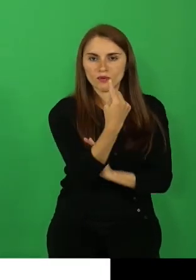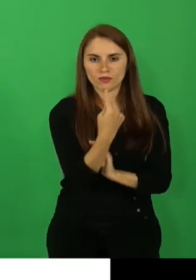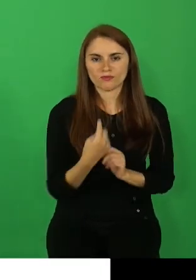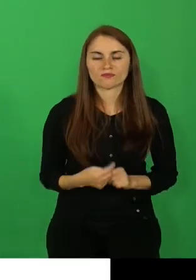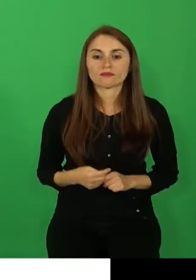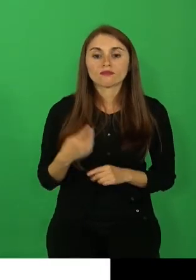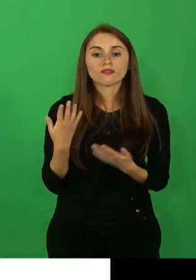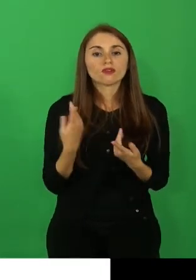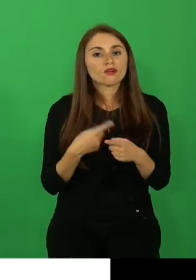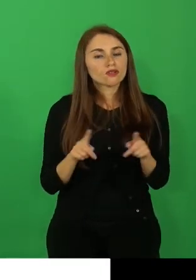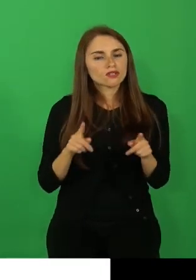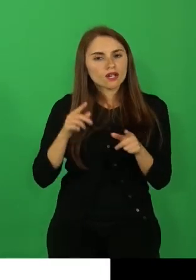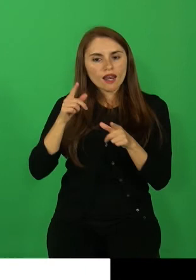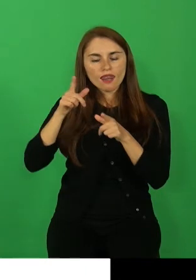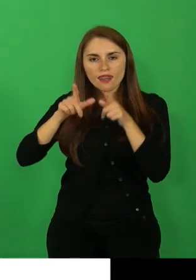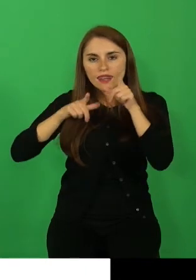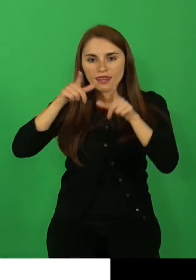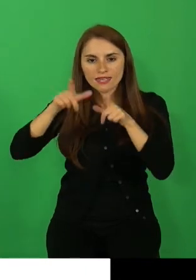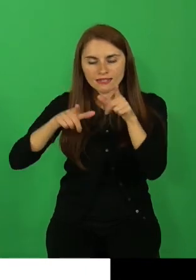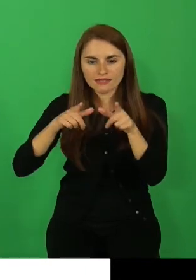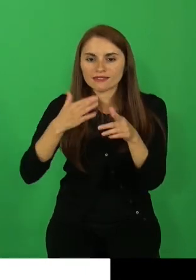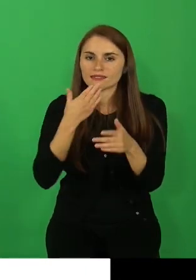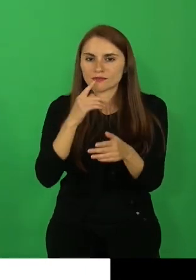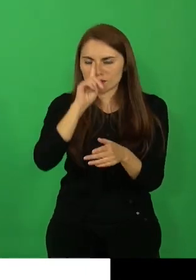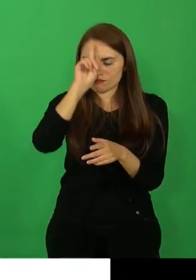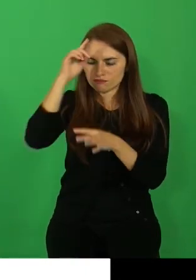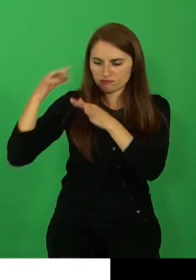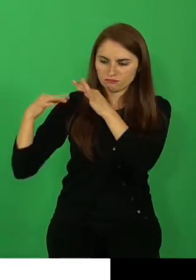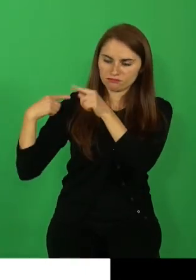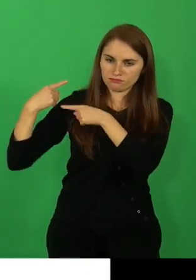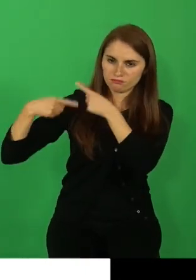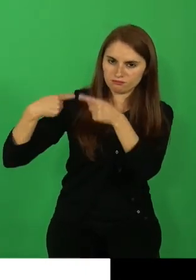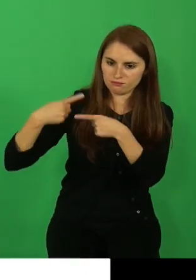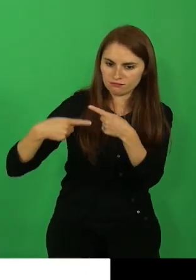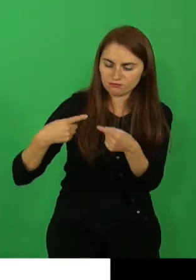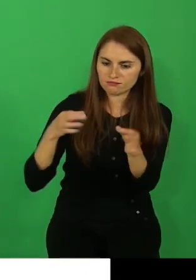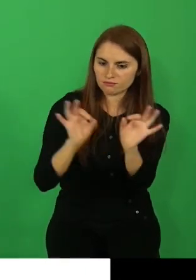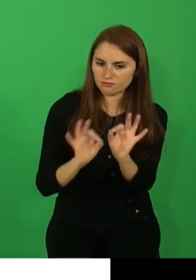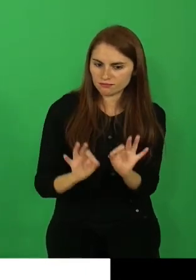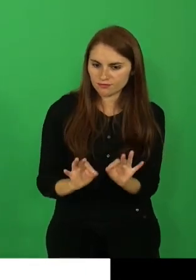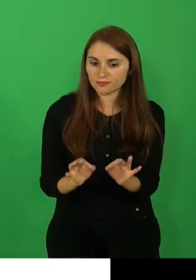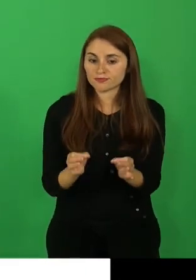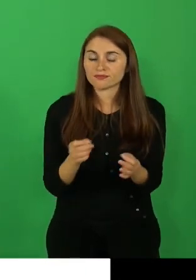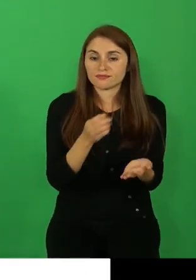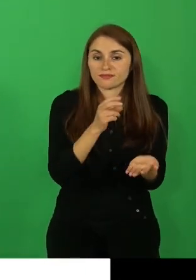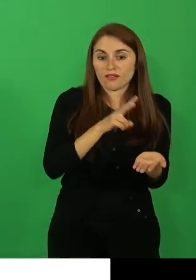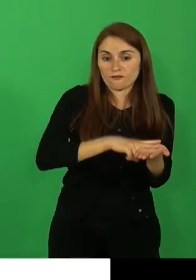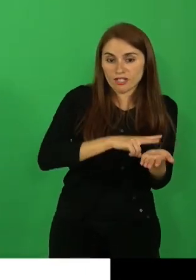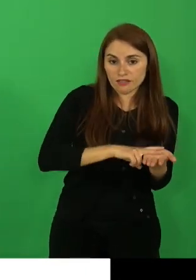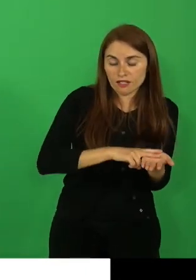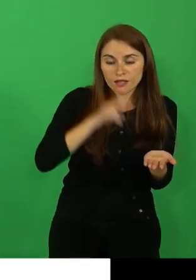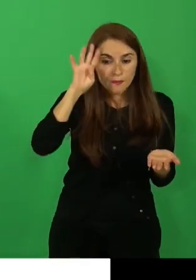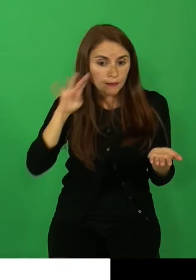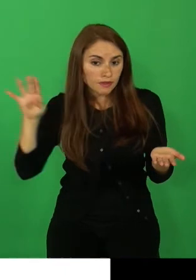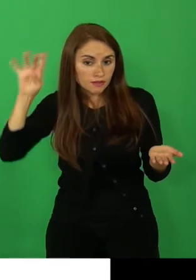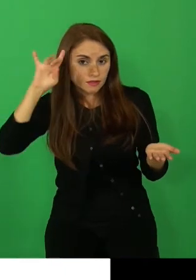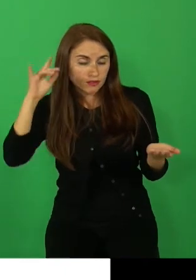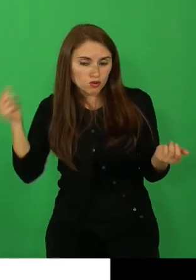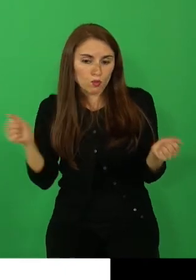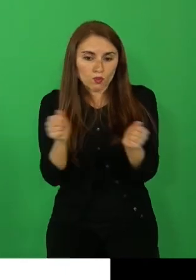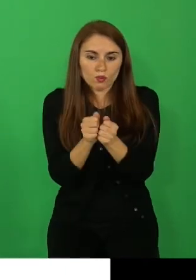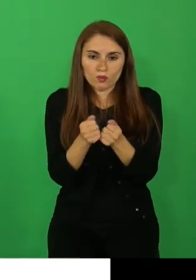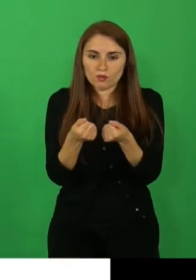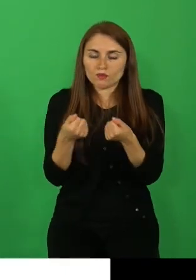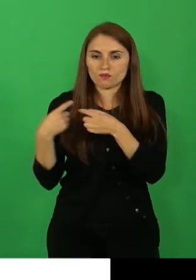Leyenda también son relatos tradicionales que va a mezclar la realidad con la ficción. Trata de explicar un hecho